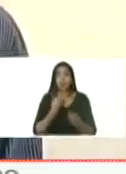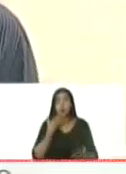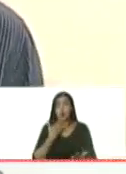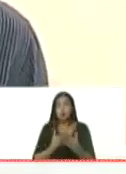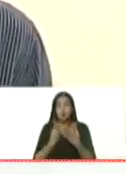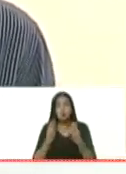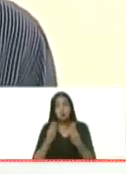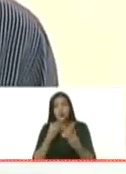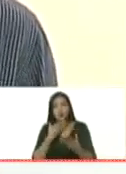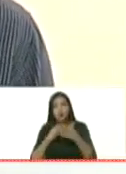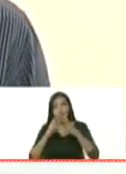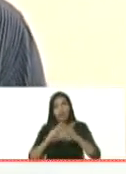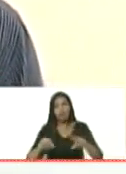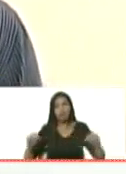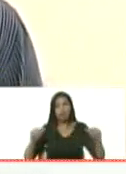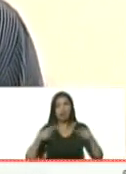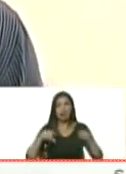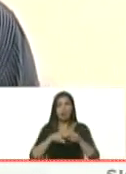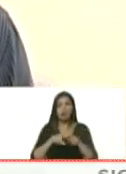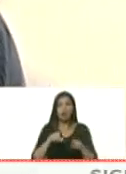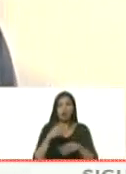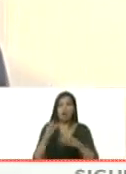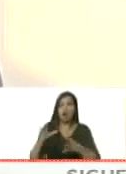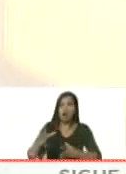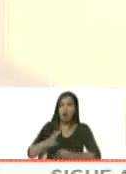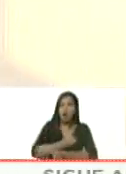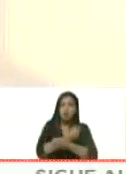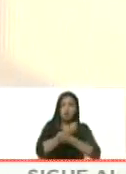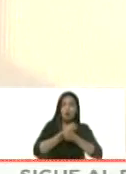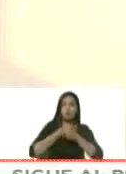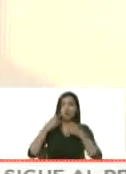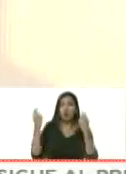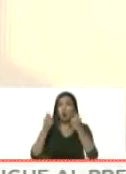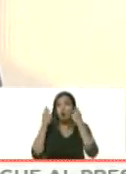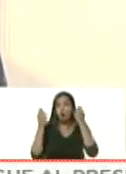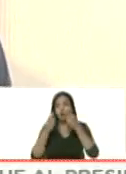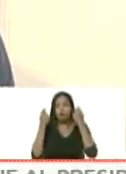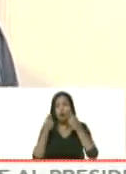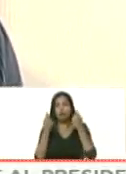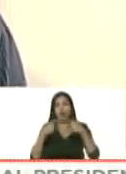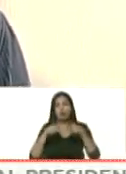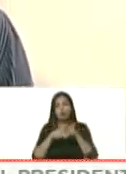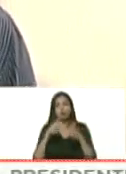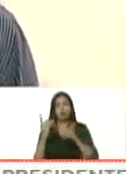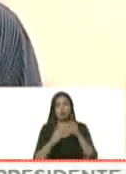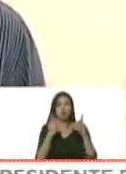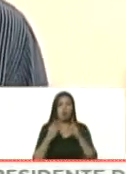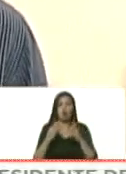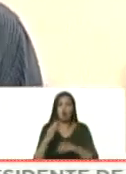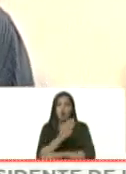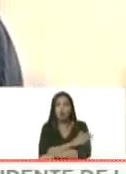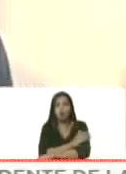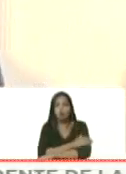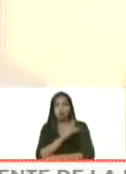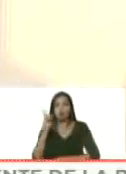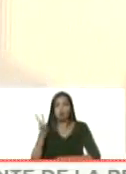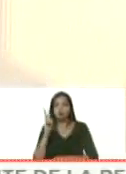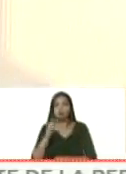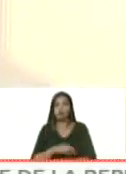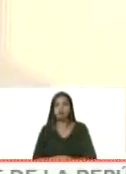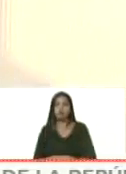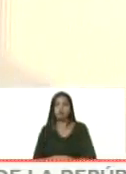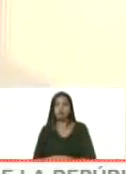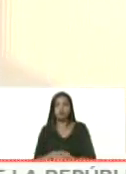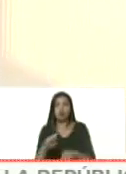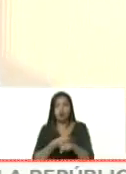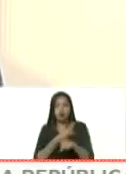ha hecho a una tierra que nos ha acogido en estas jornadas intensas de diálogo con la oposición venezolana, el